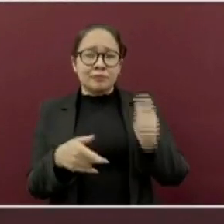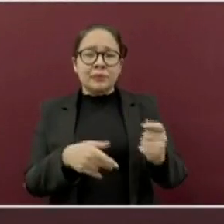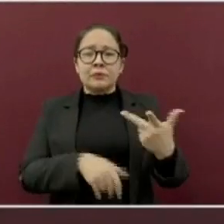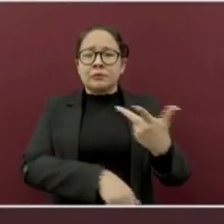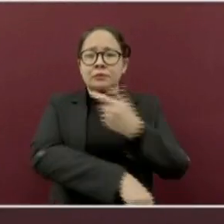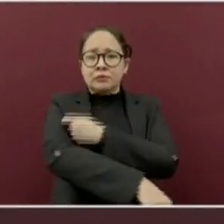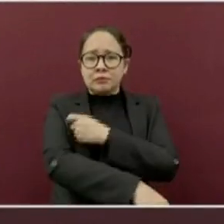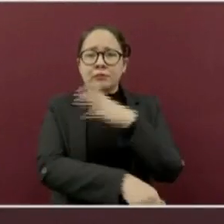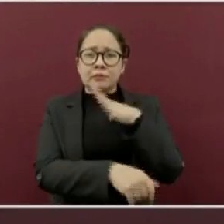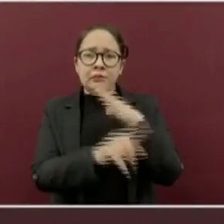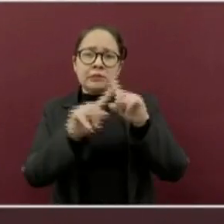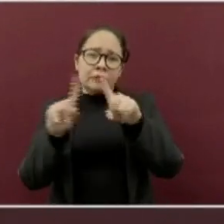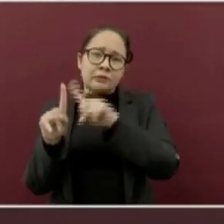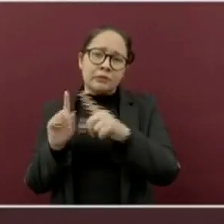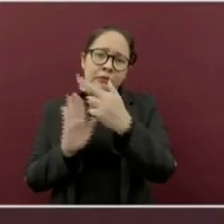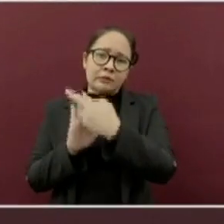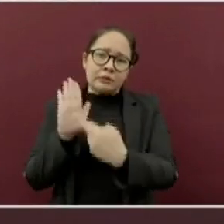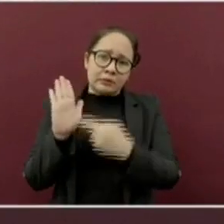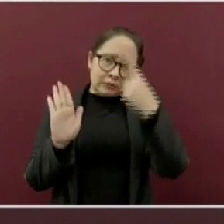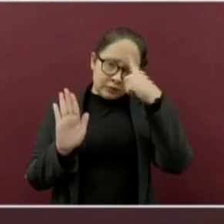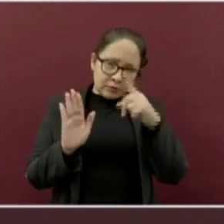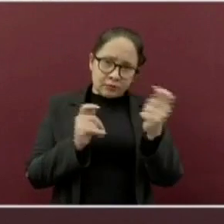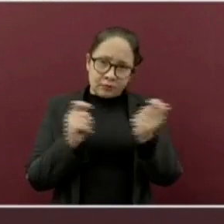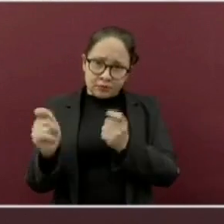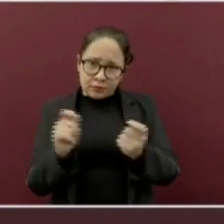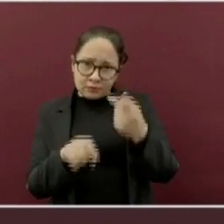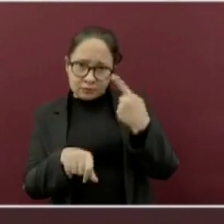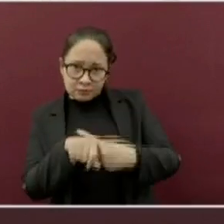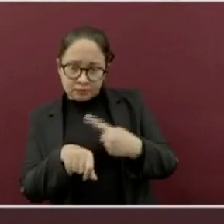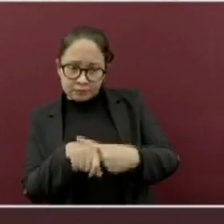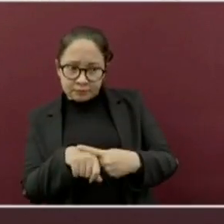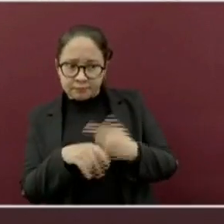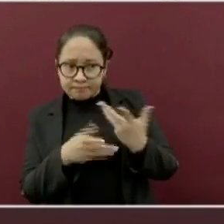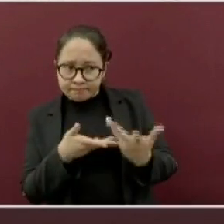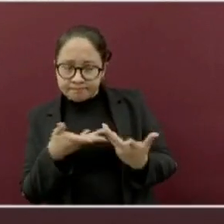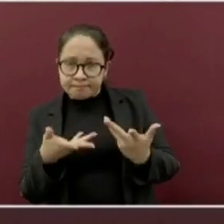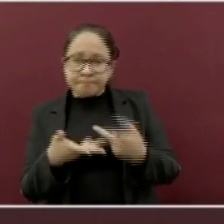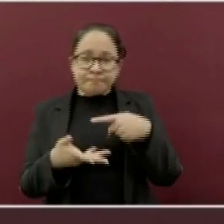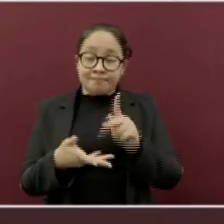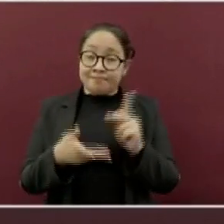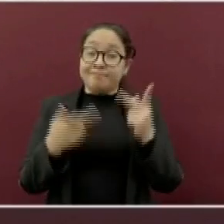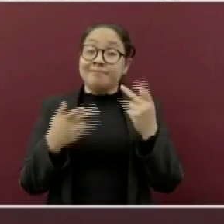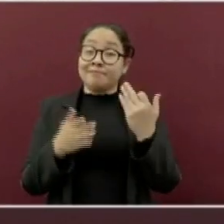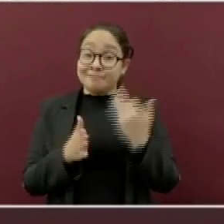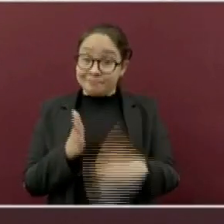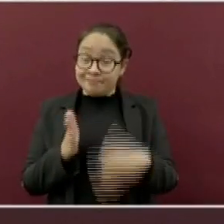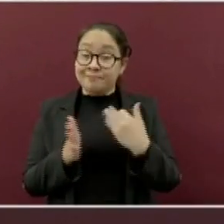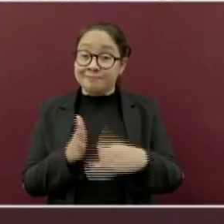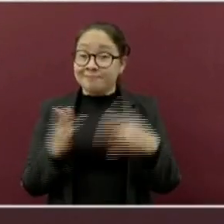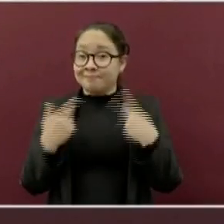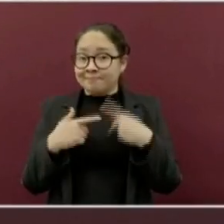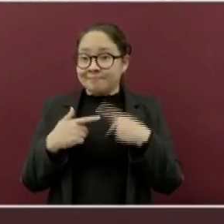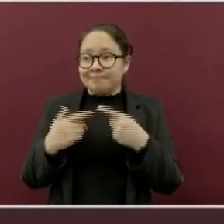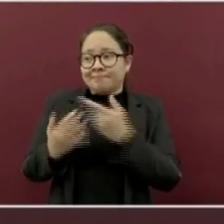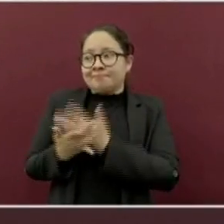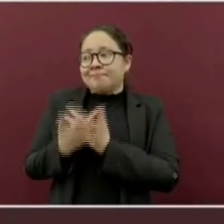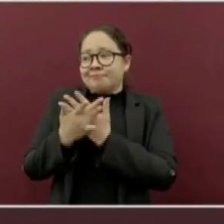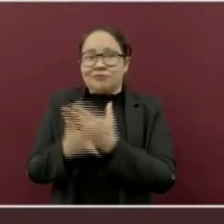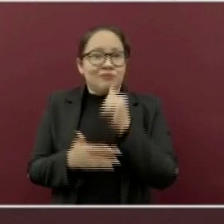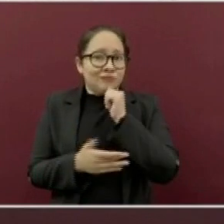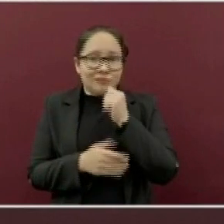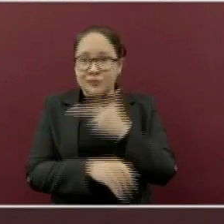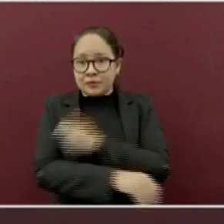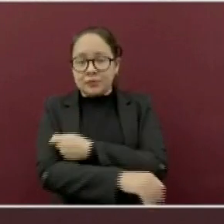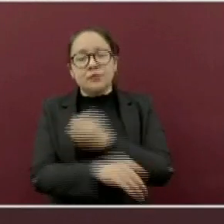suma a la serie de medidas para controlar la enfermedad. Sin embargo, falta población por vacunar. Por esto es importante que todas